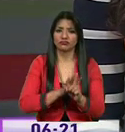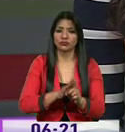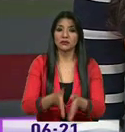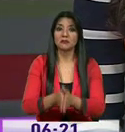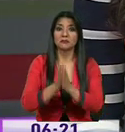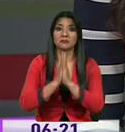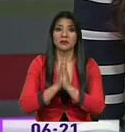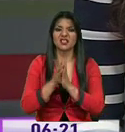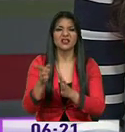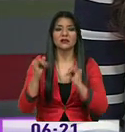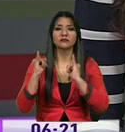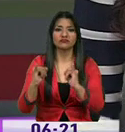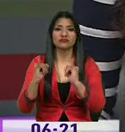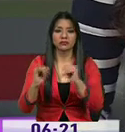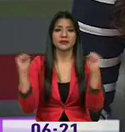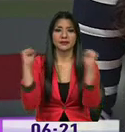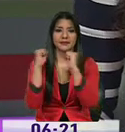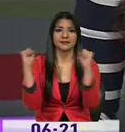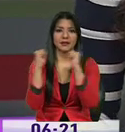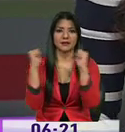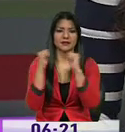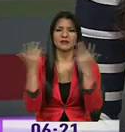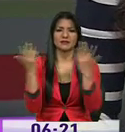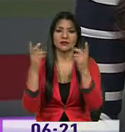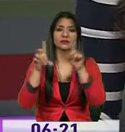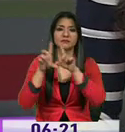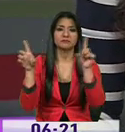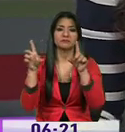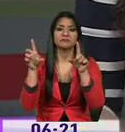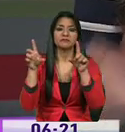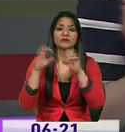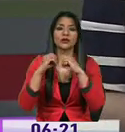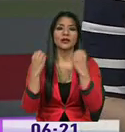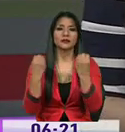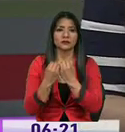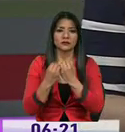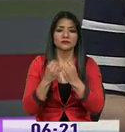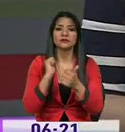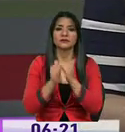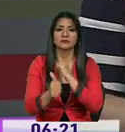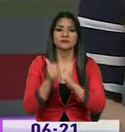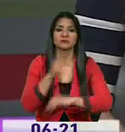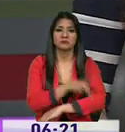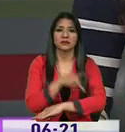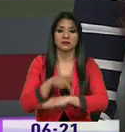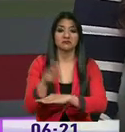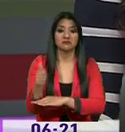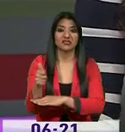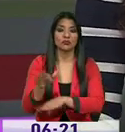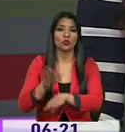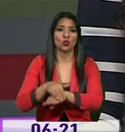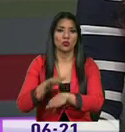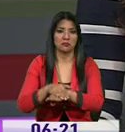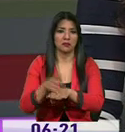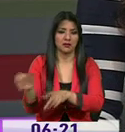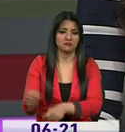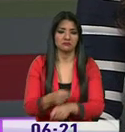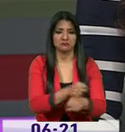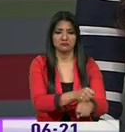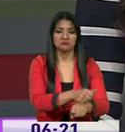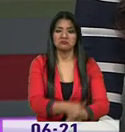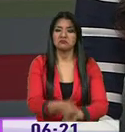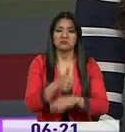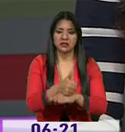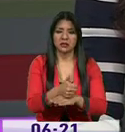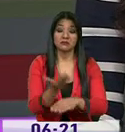separación de un instructor de gimnasia de la Concentración Deportiva de Pichincha, al que señalan como el agresor. La denuncia sobre esto se habría hecho